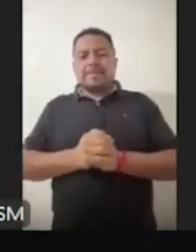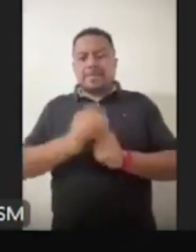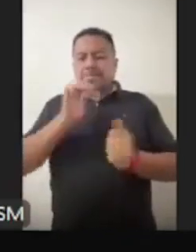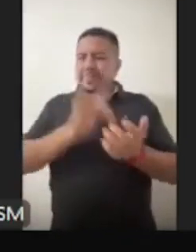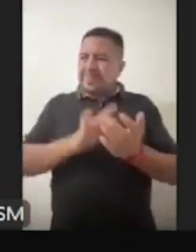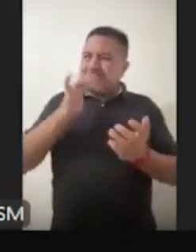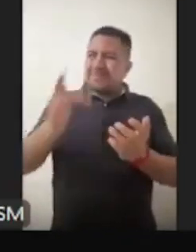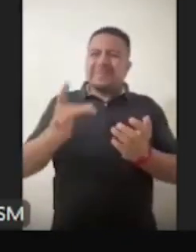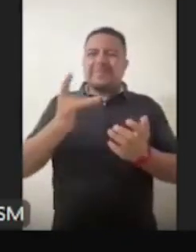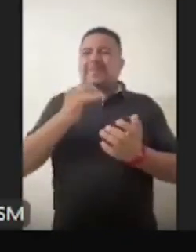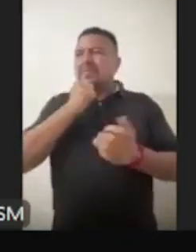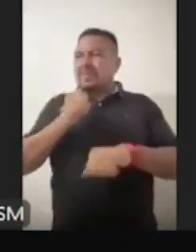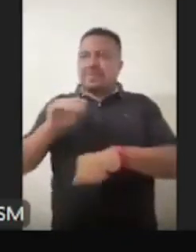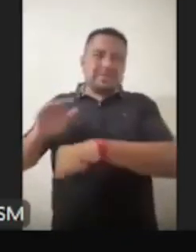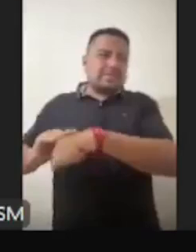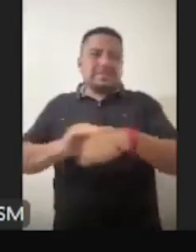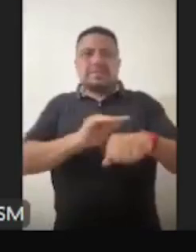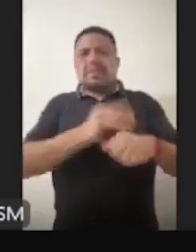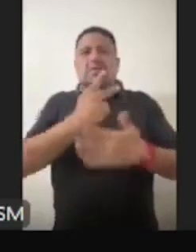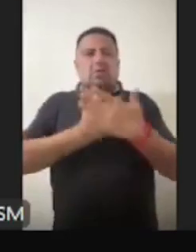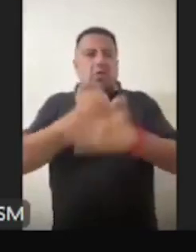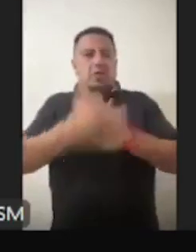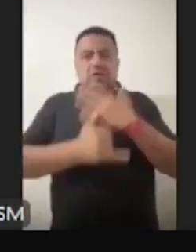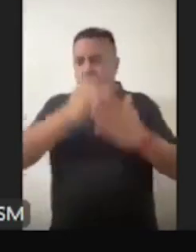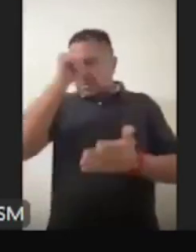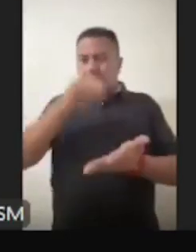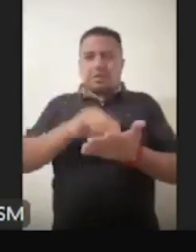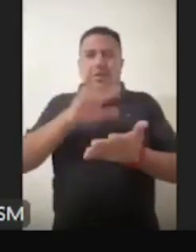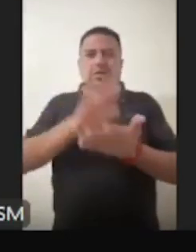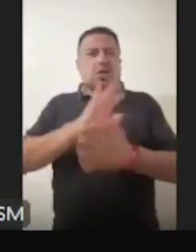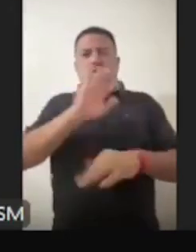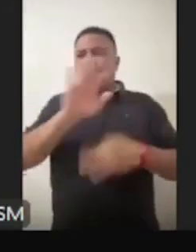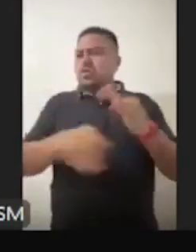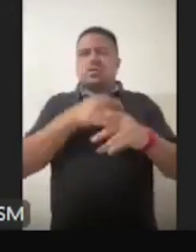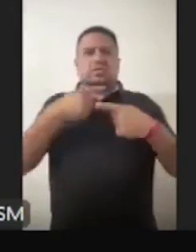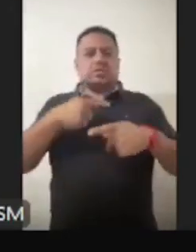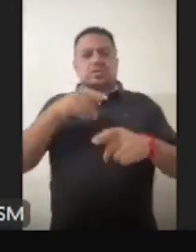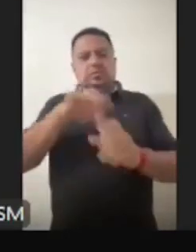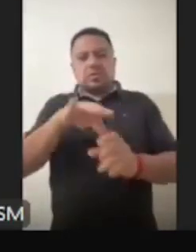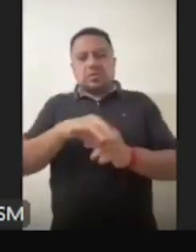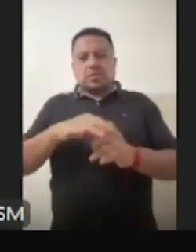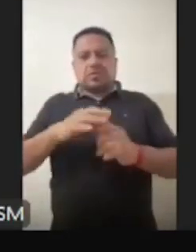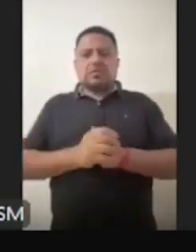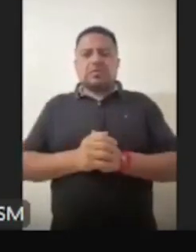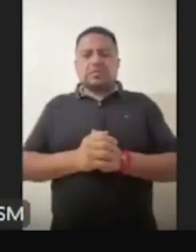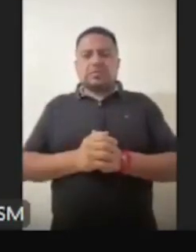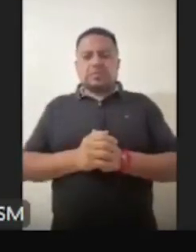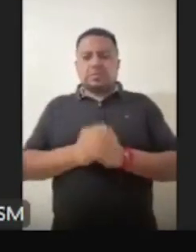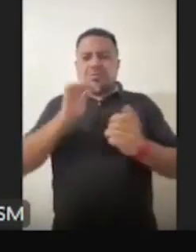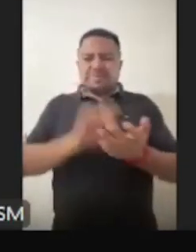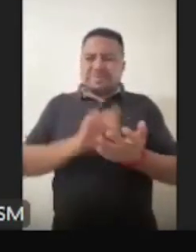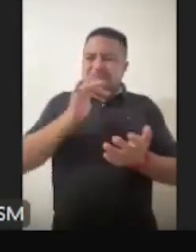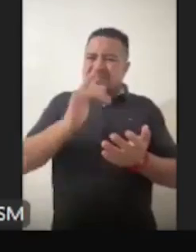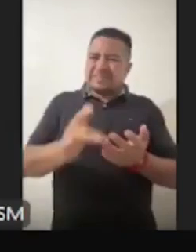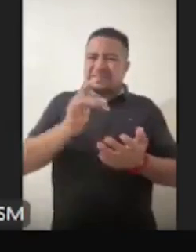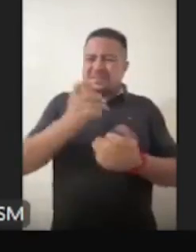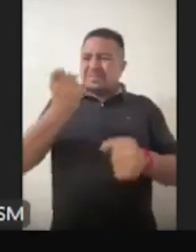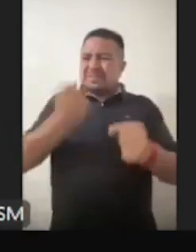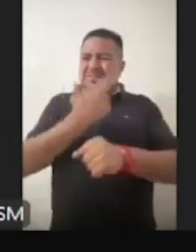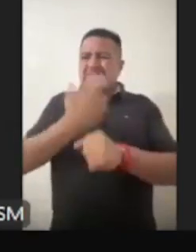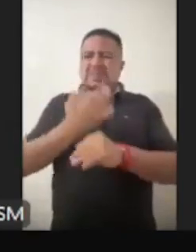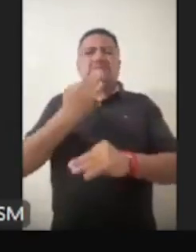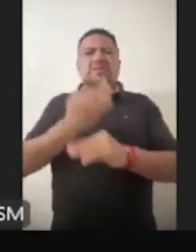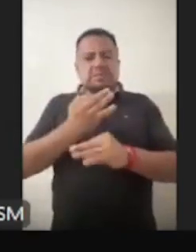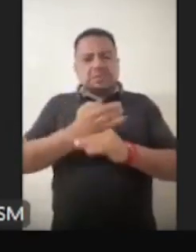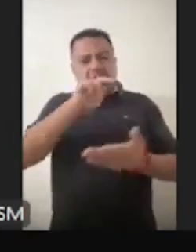magistrada. Magistradas, magistrado. El proyecto de acuerdo plenario fue aprobado por unanimidad de votos. Gracias, secretario. Le solicito recabar